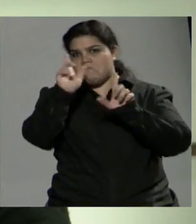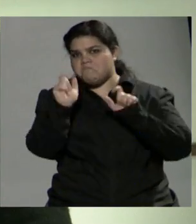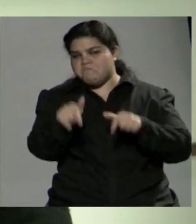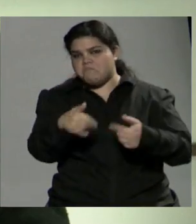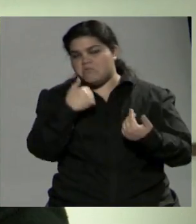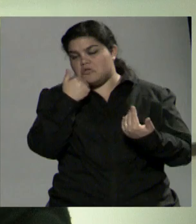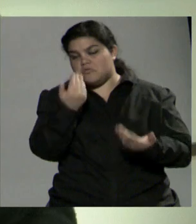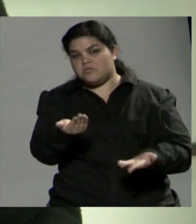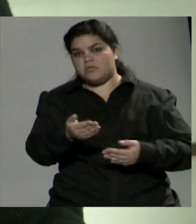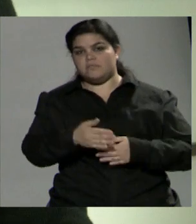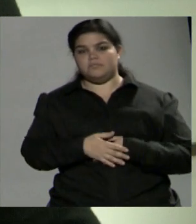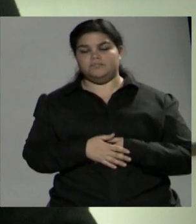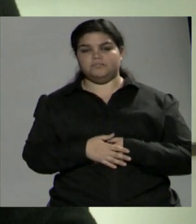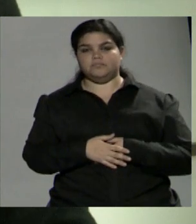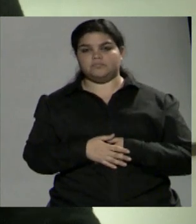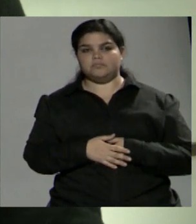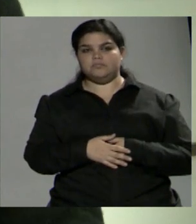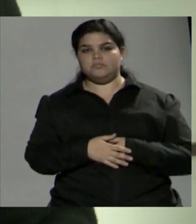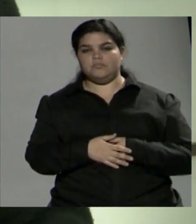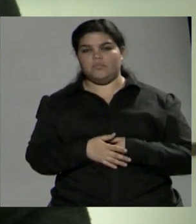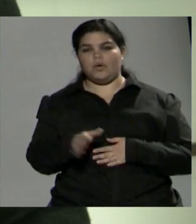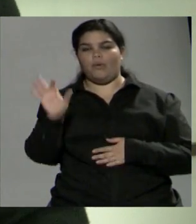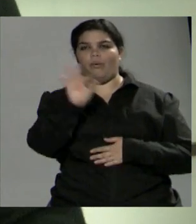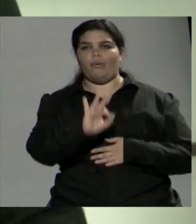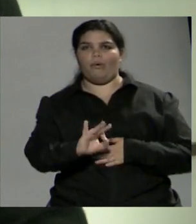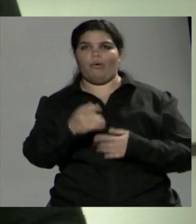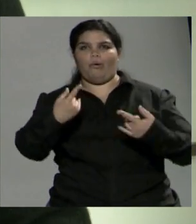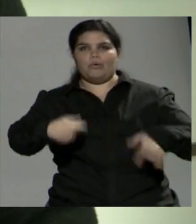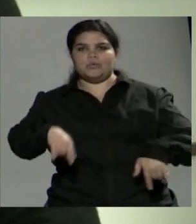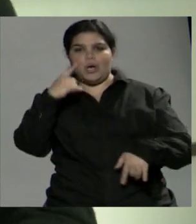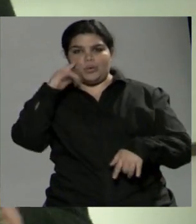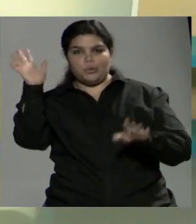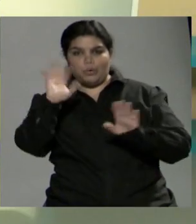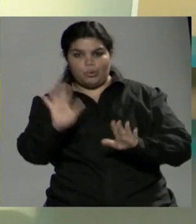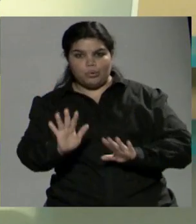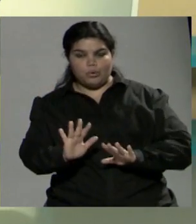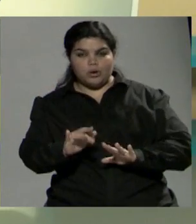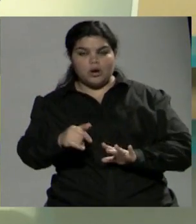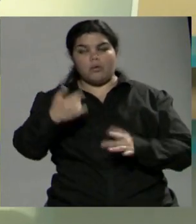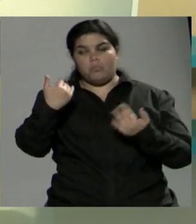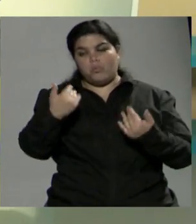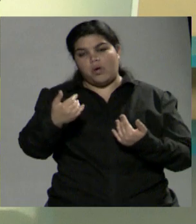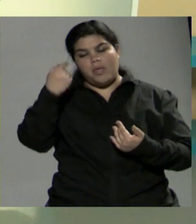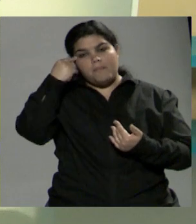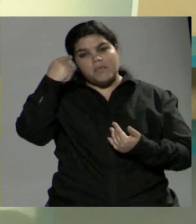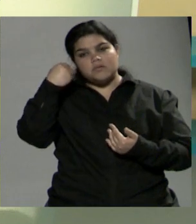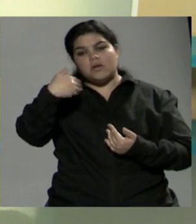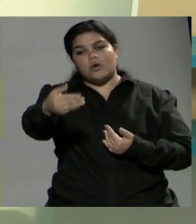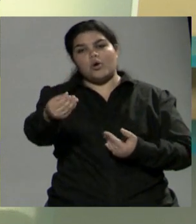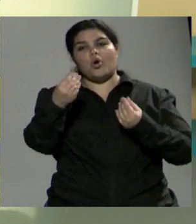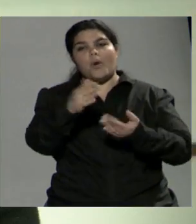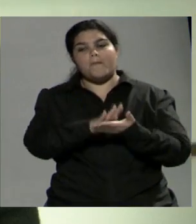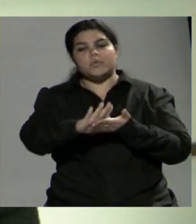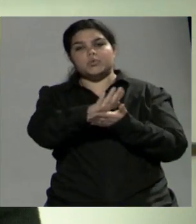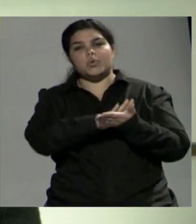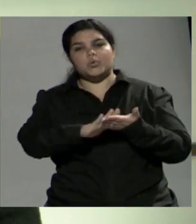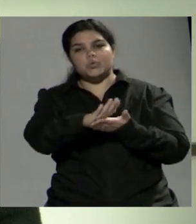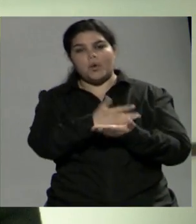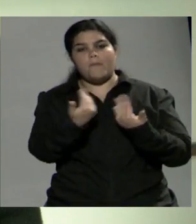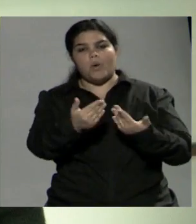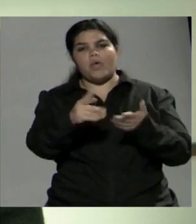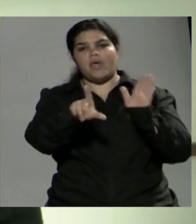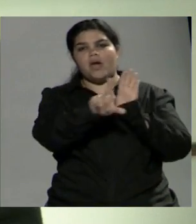hoy me preguntaran lo mismo y yo dijera que me parece fantástico. A mí me parece fantástico en tanto y en cuanto se